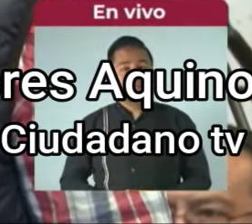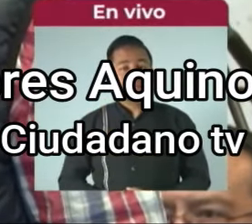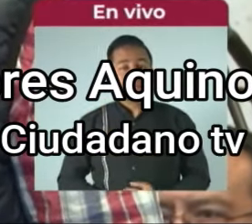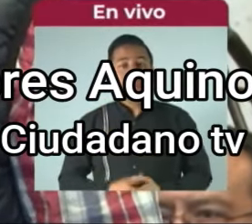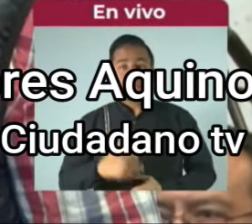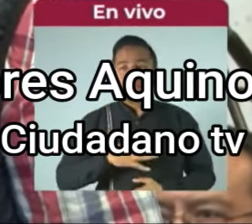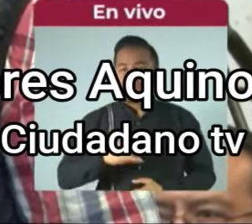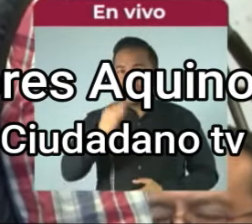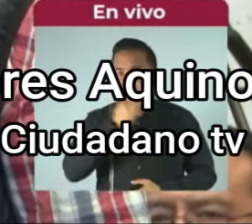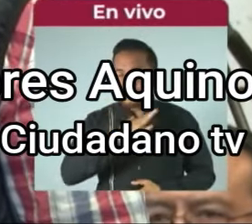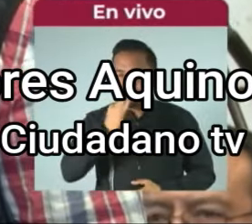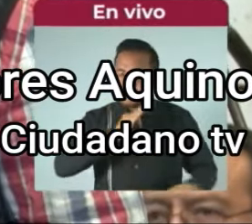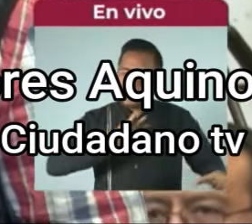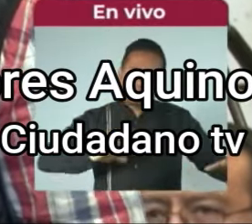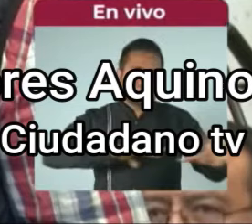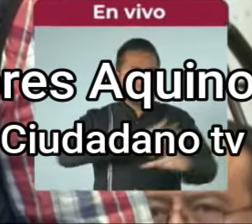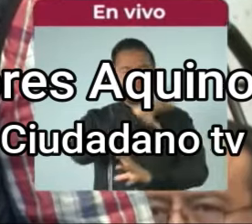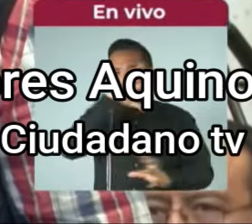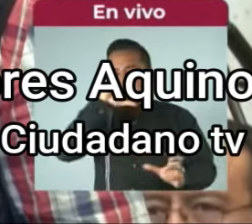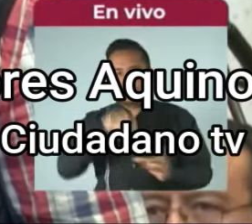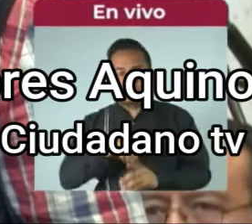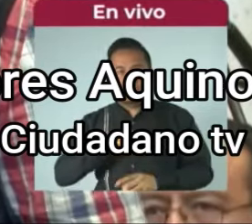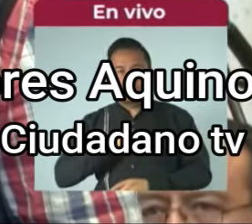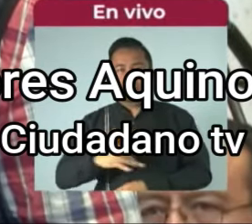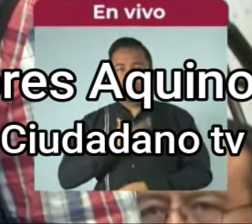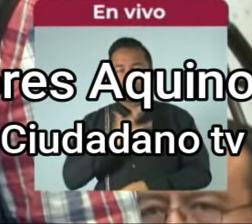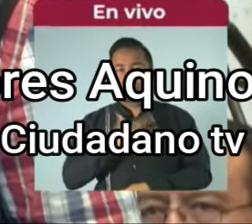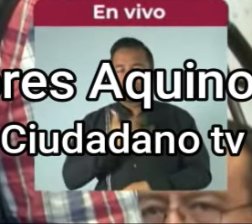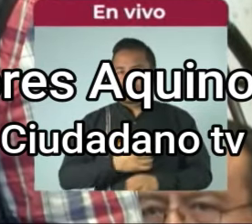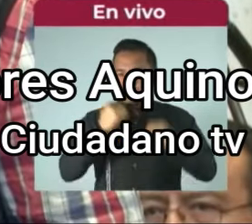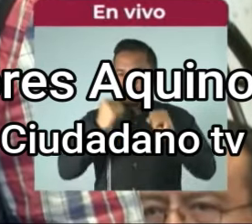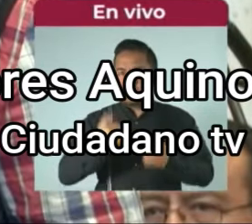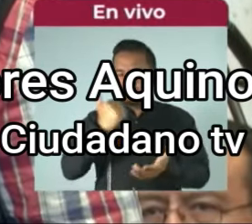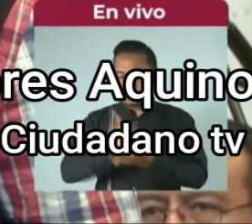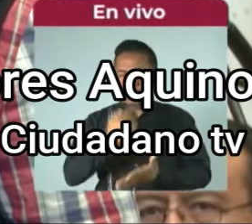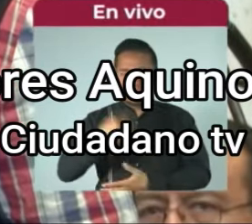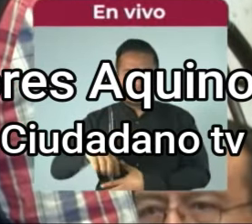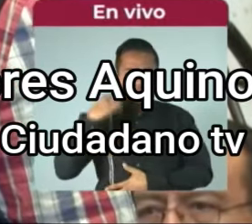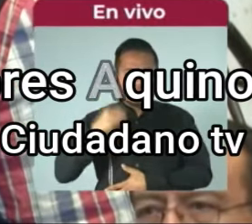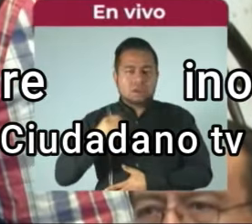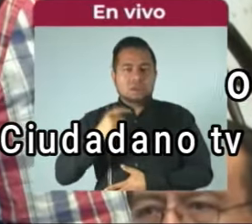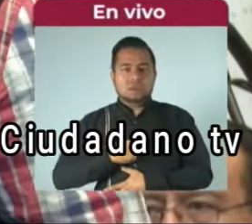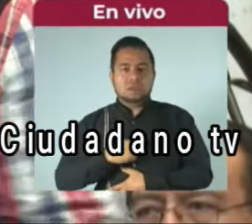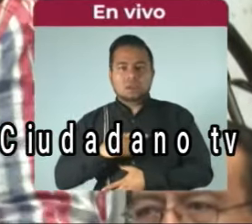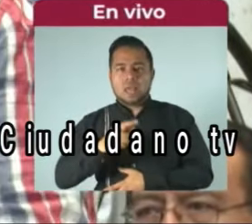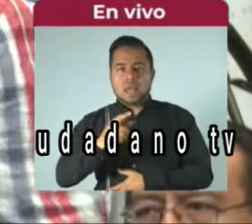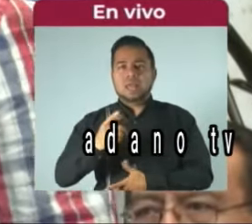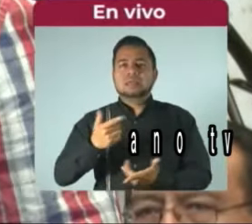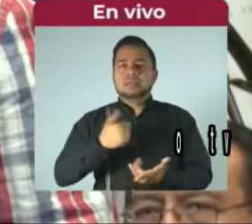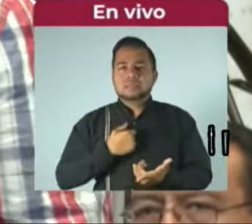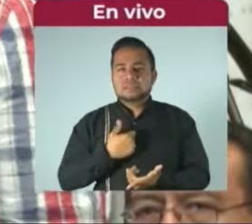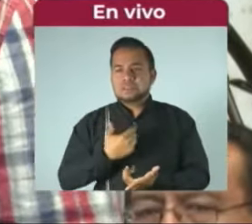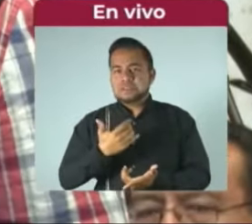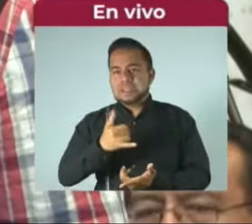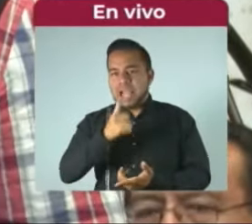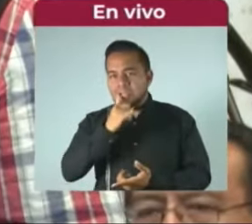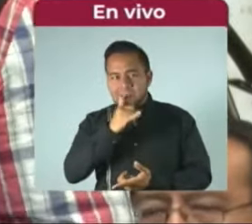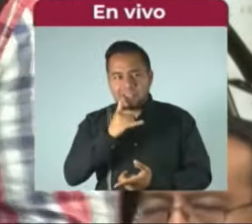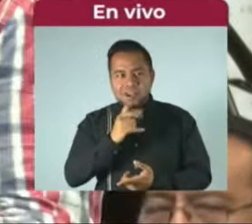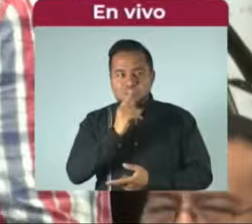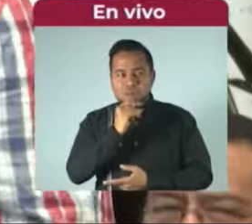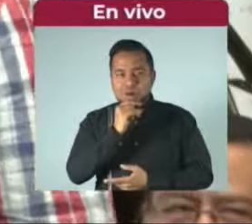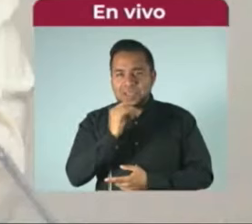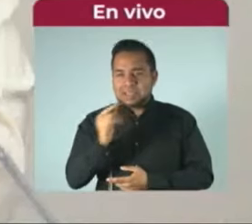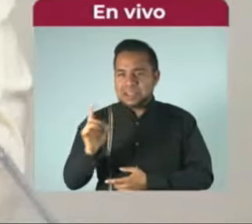fiesta pletórica nos sentimos muy seguros en la ciudad Por cierto nos tocó el alcoholímetro lo libramos bien el el